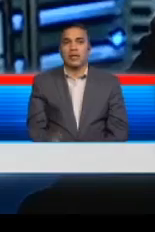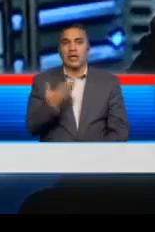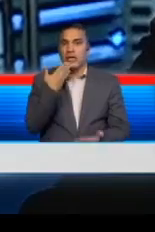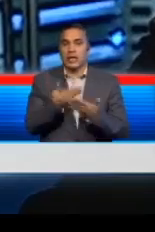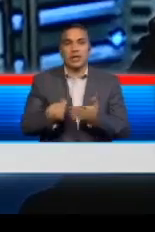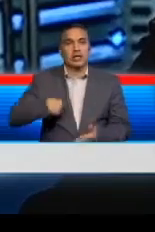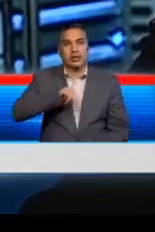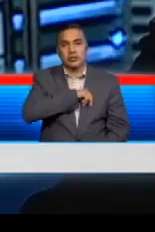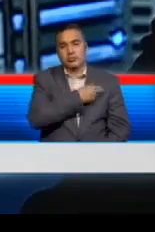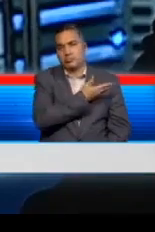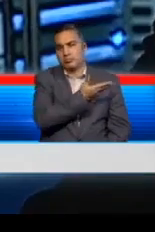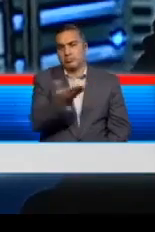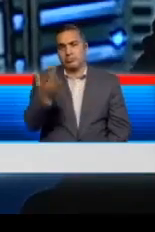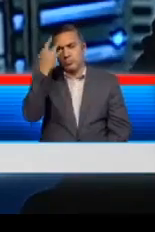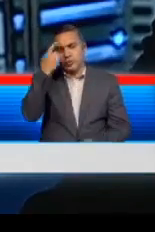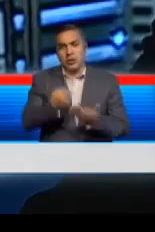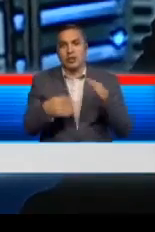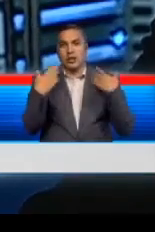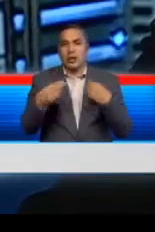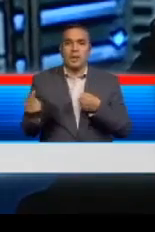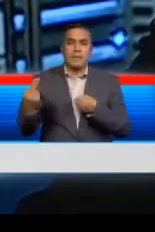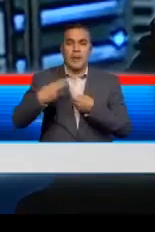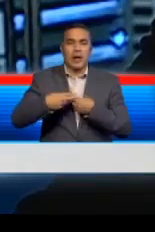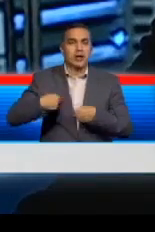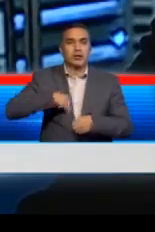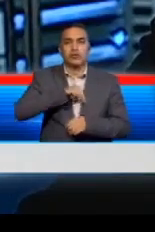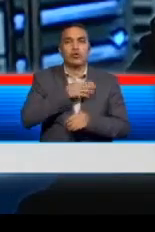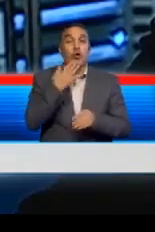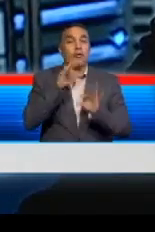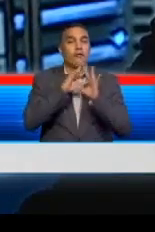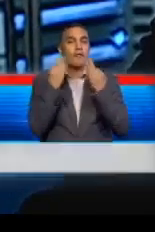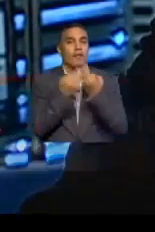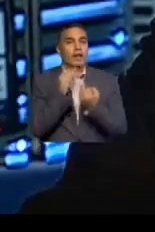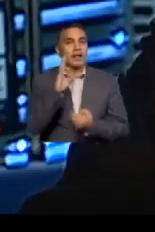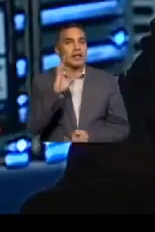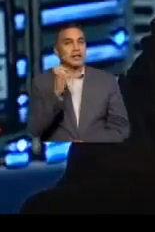estamos con ustedes por ser parte de nuestra familia.